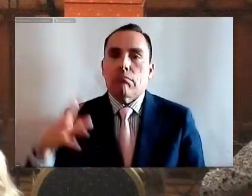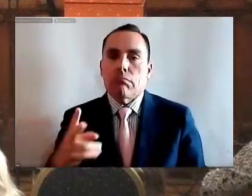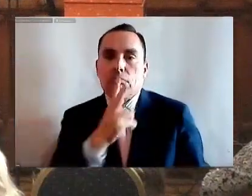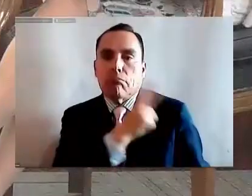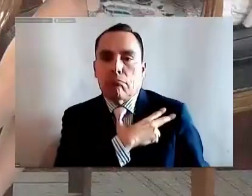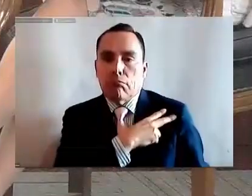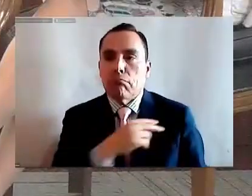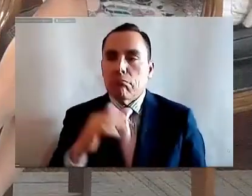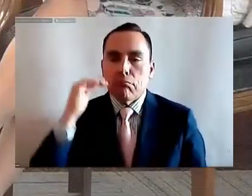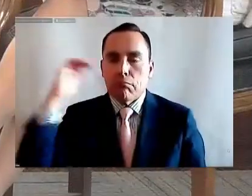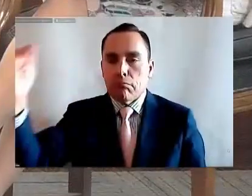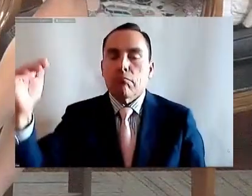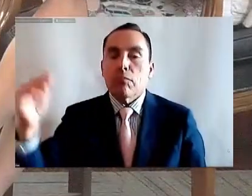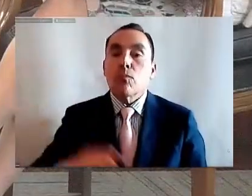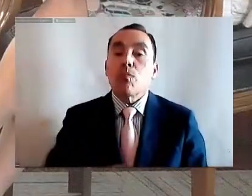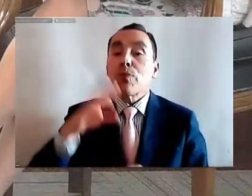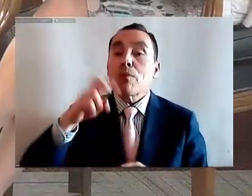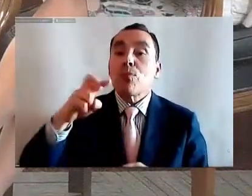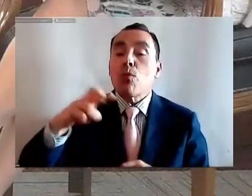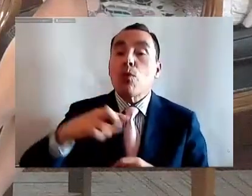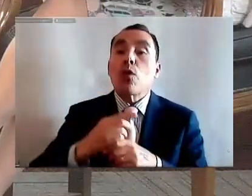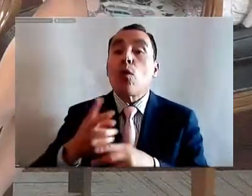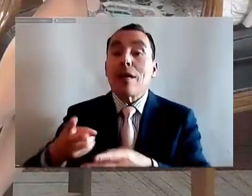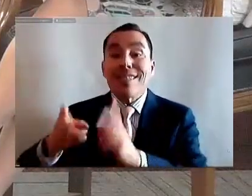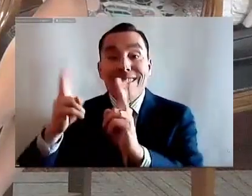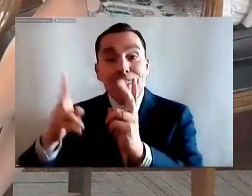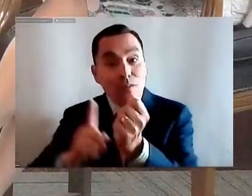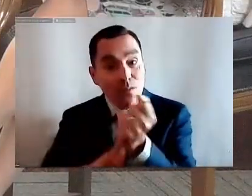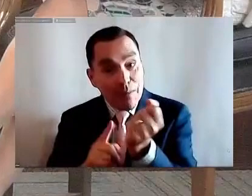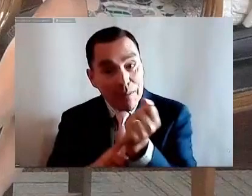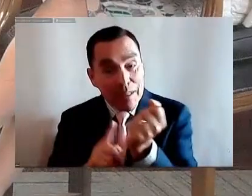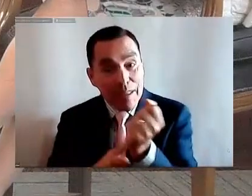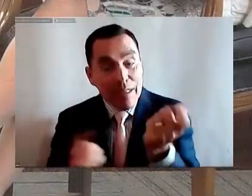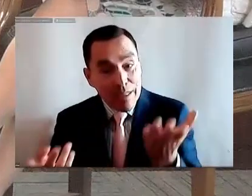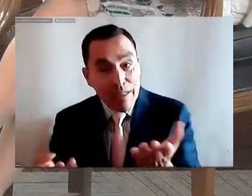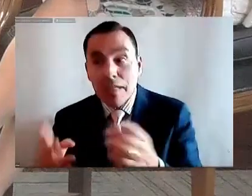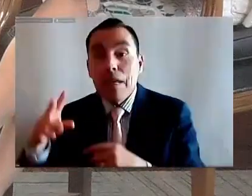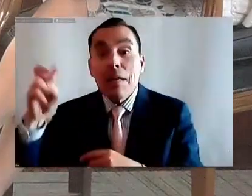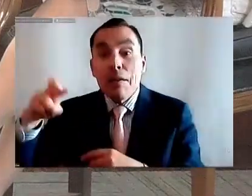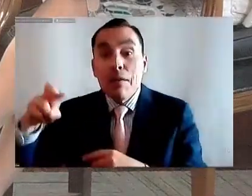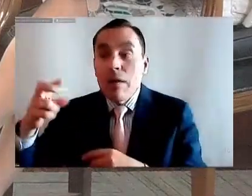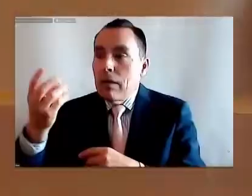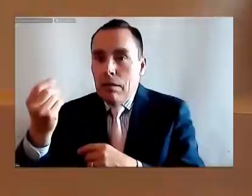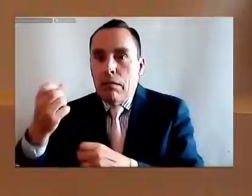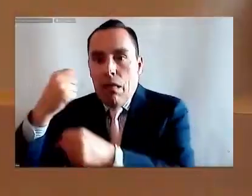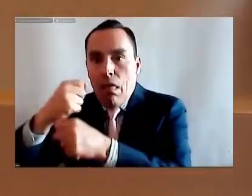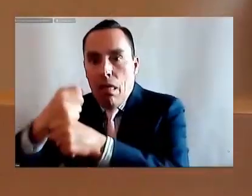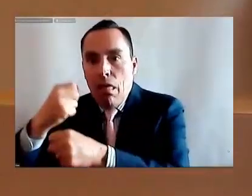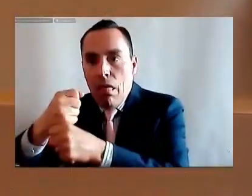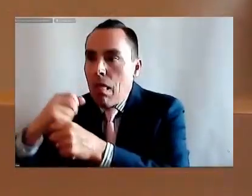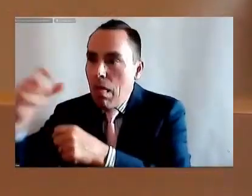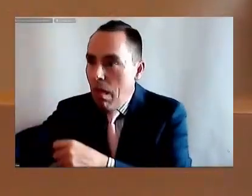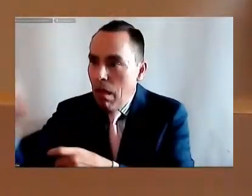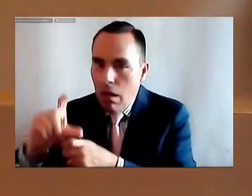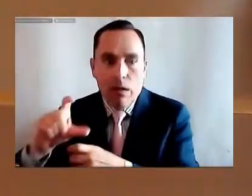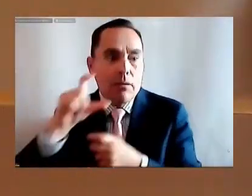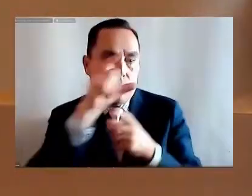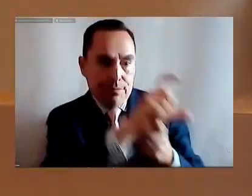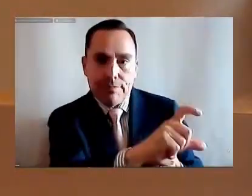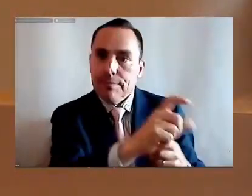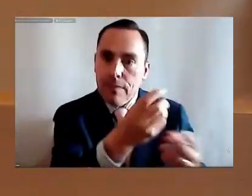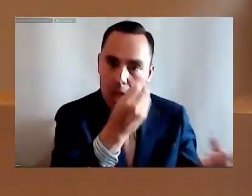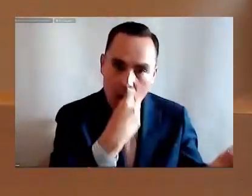estamos pensando en derecho laboral, en derecho familia, pero también del padre proveedor, el trabajador hombre, en el derecho